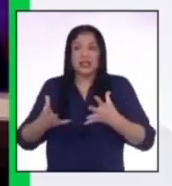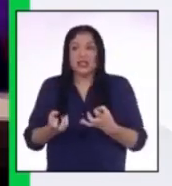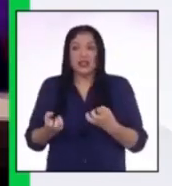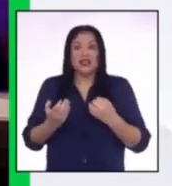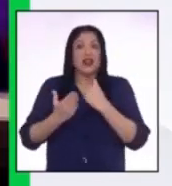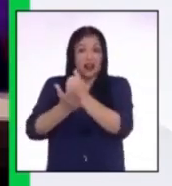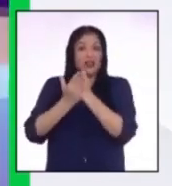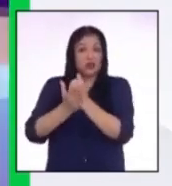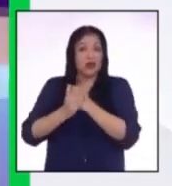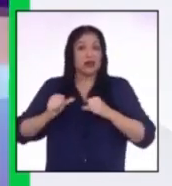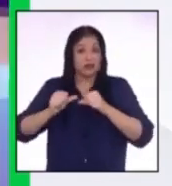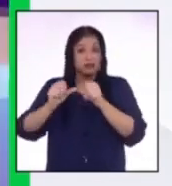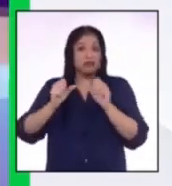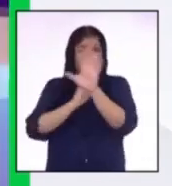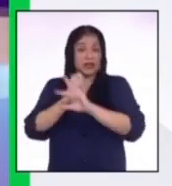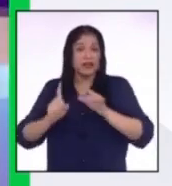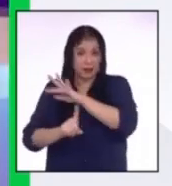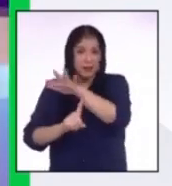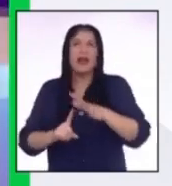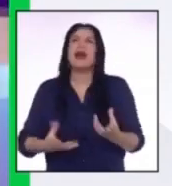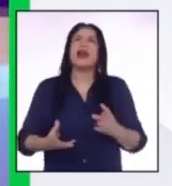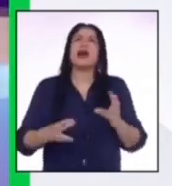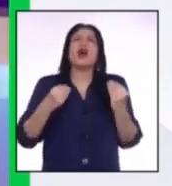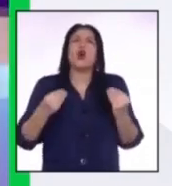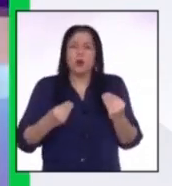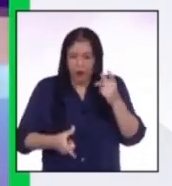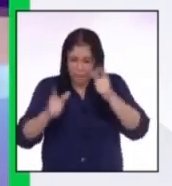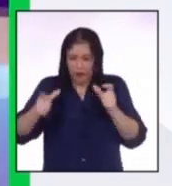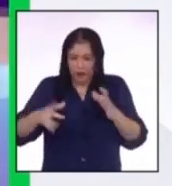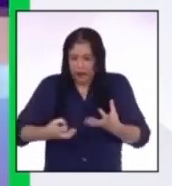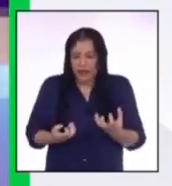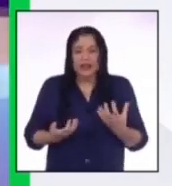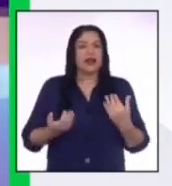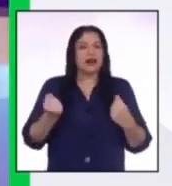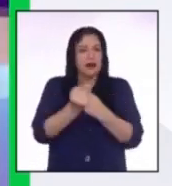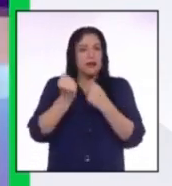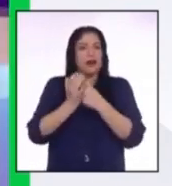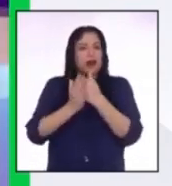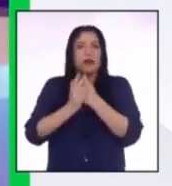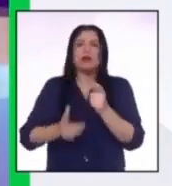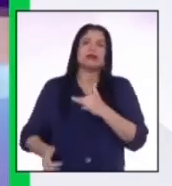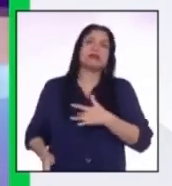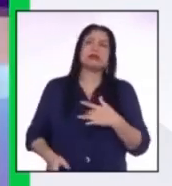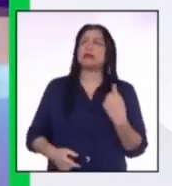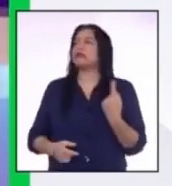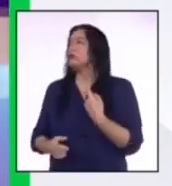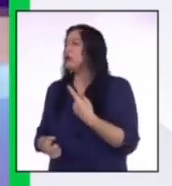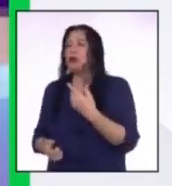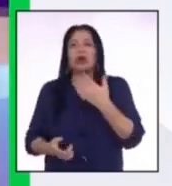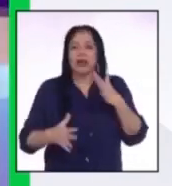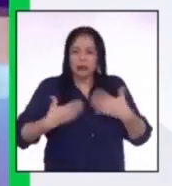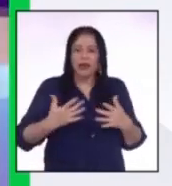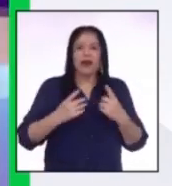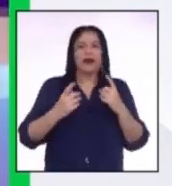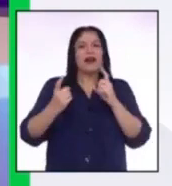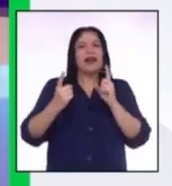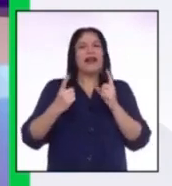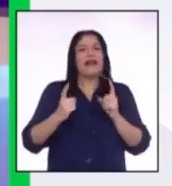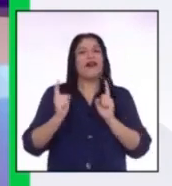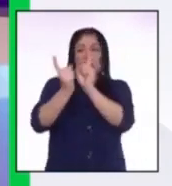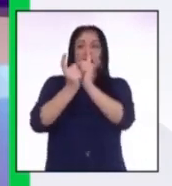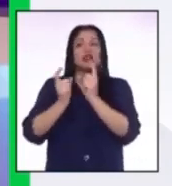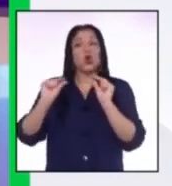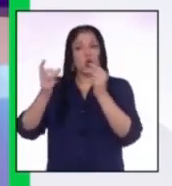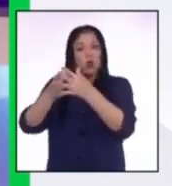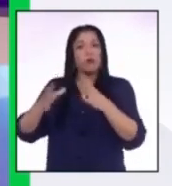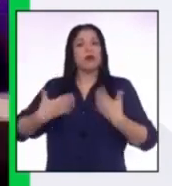cruzados era como juntábamos como hacíamos que las personas querían hacer algo no se sientan solos y puedan encontrar una comunidad que los inspiraba y